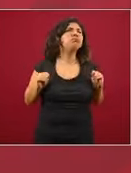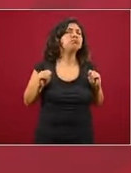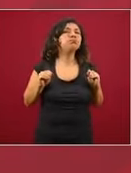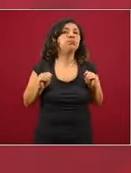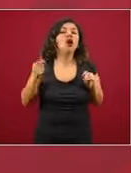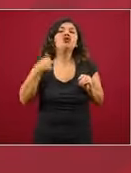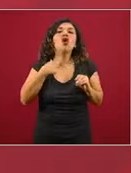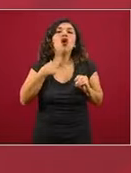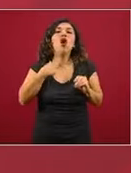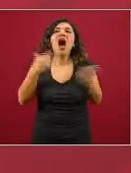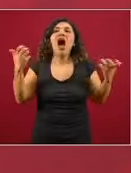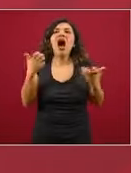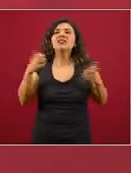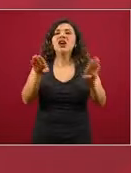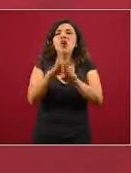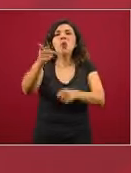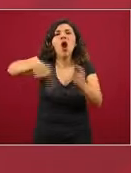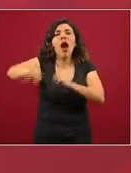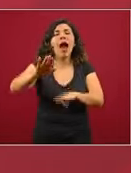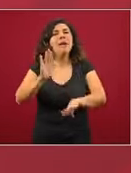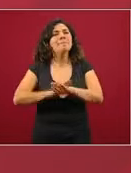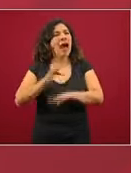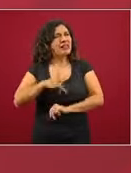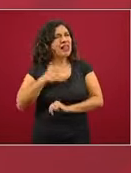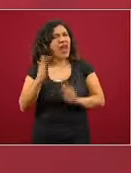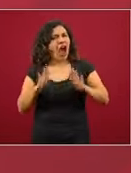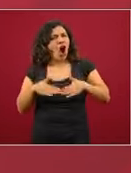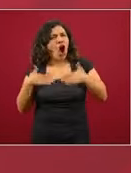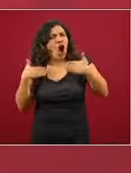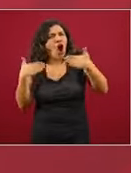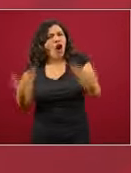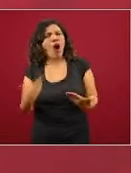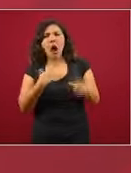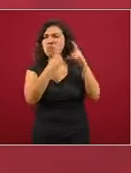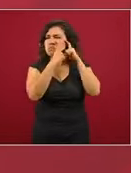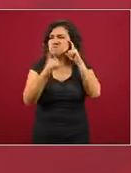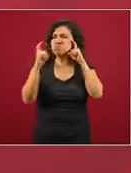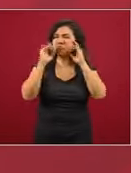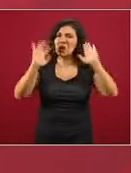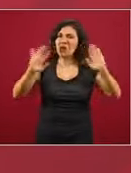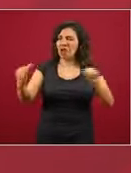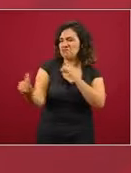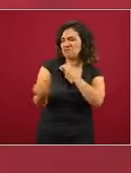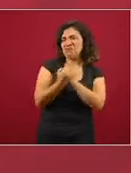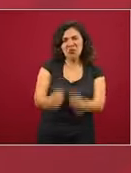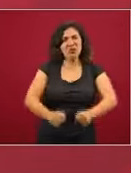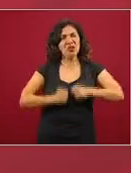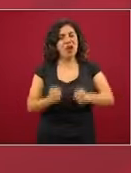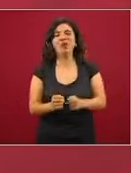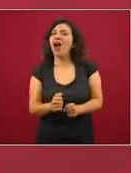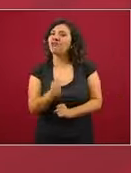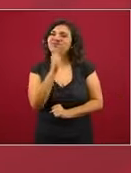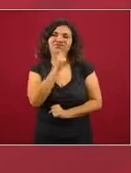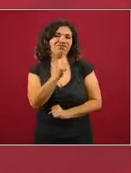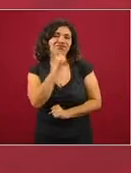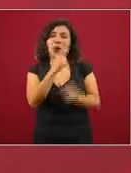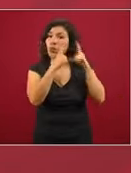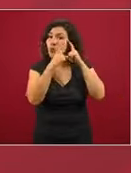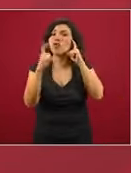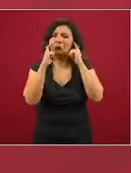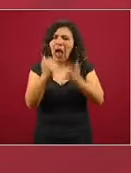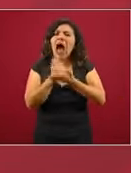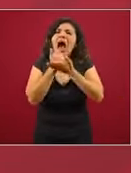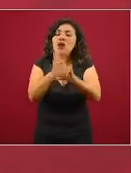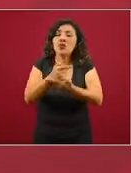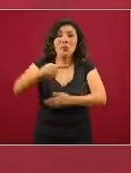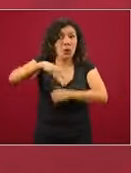invitando a una sobreconfianza en la capacidad protectora del cubrebocas. El cubrebocas tiene una muy limitada